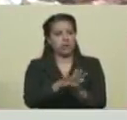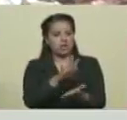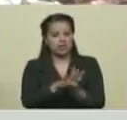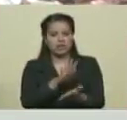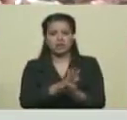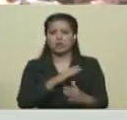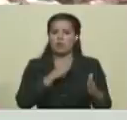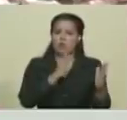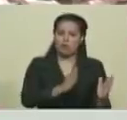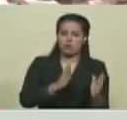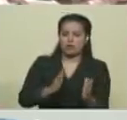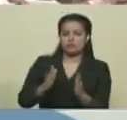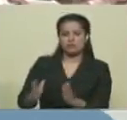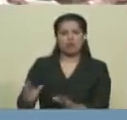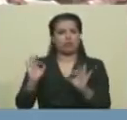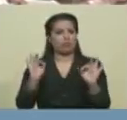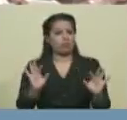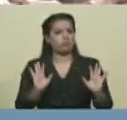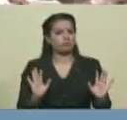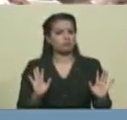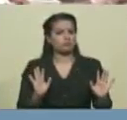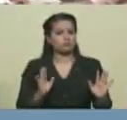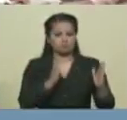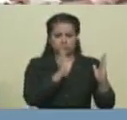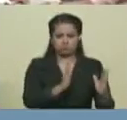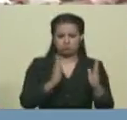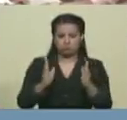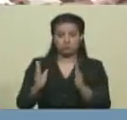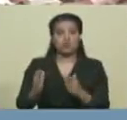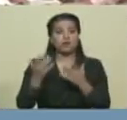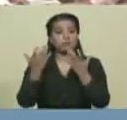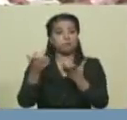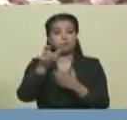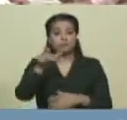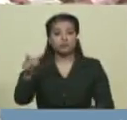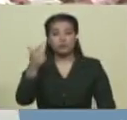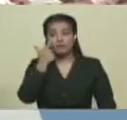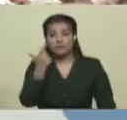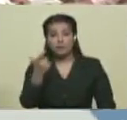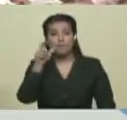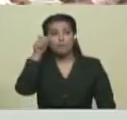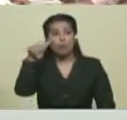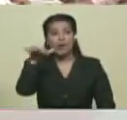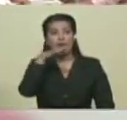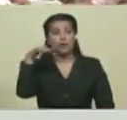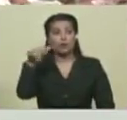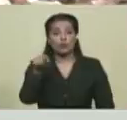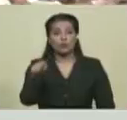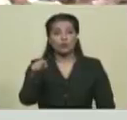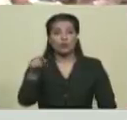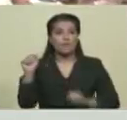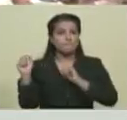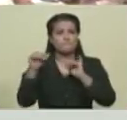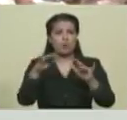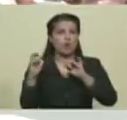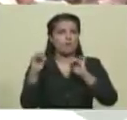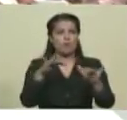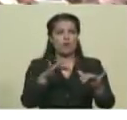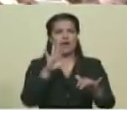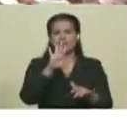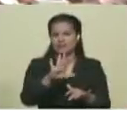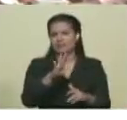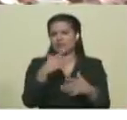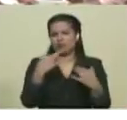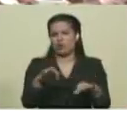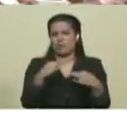manera organizada. Vemos mucha movilización del pueblo haciendo lo que debe hacerse en democracia. El